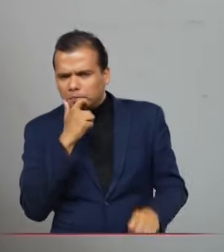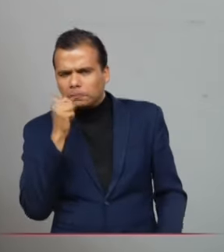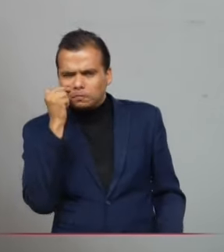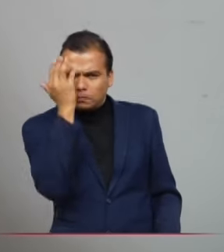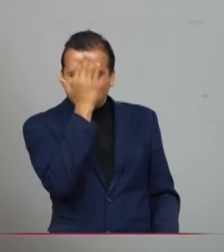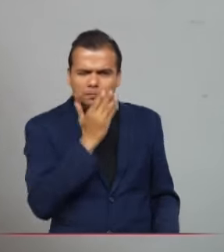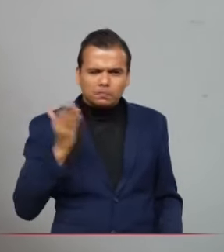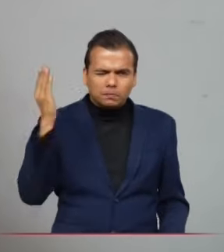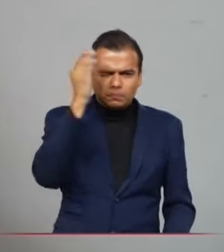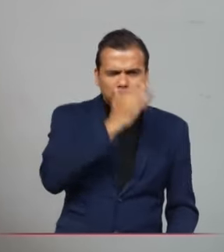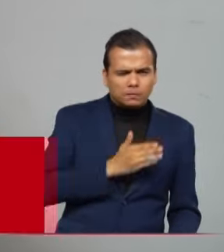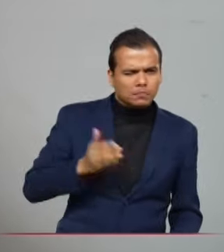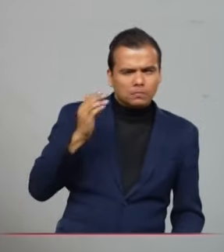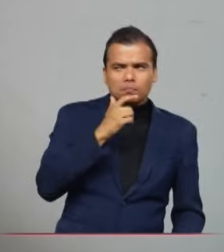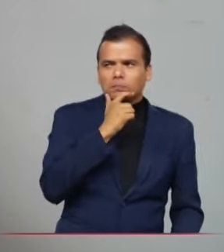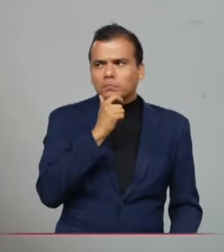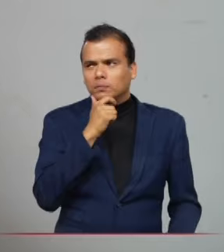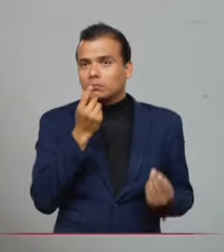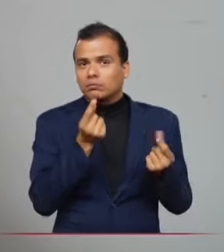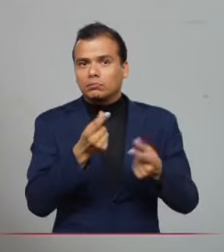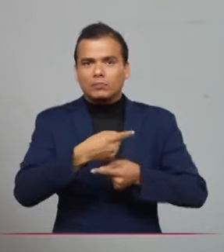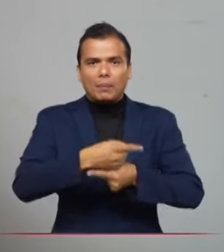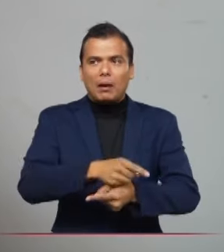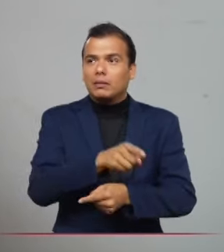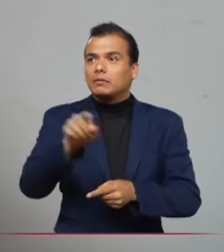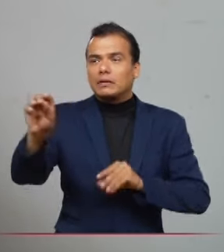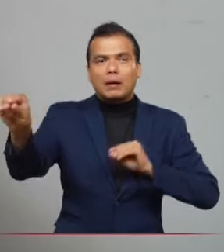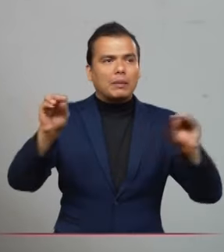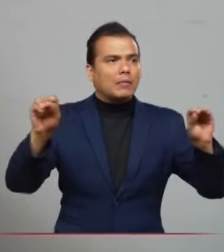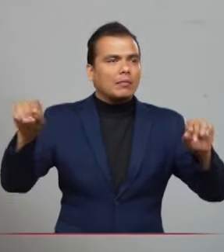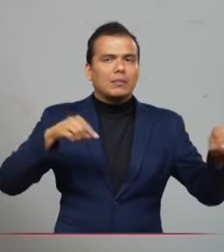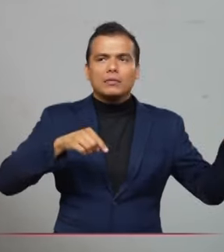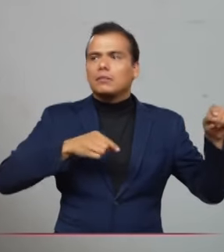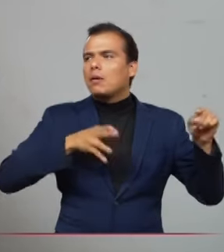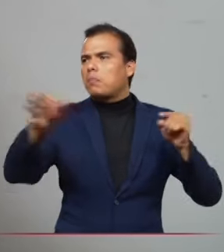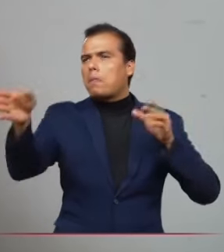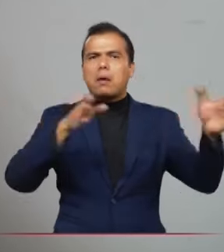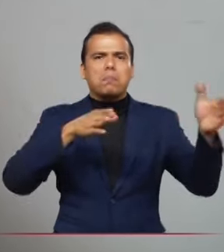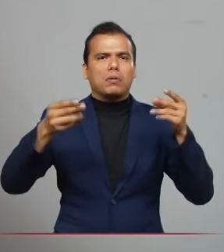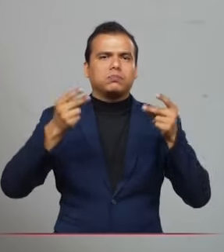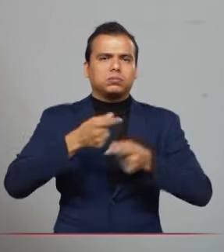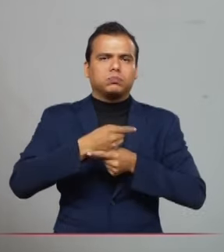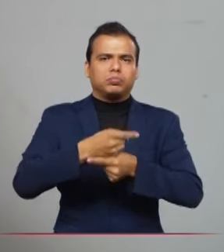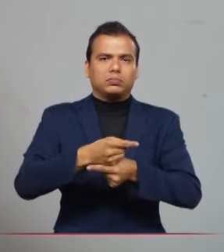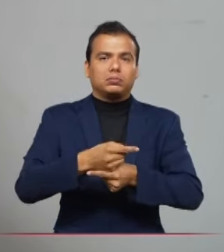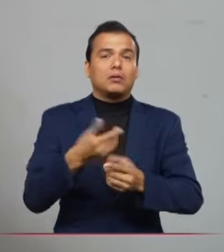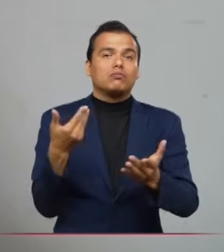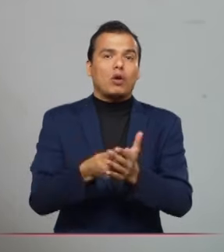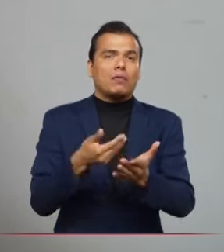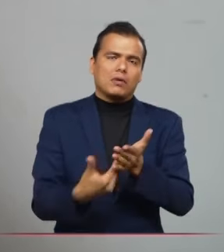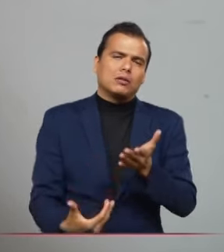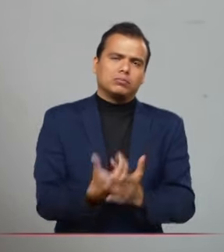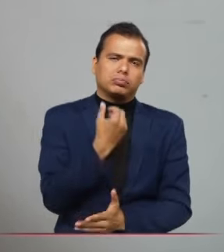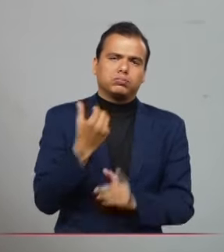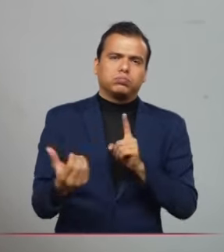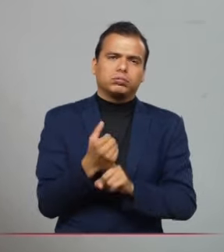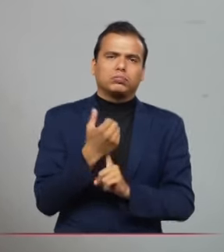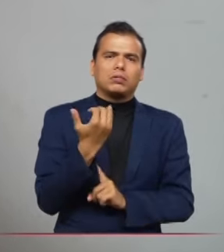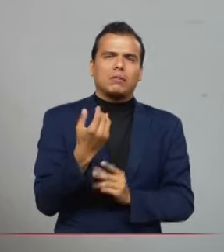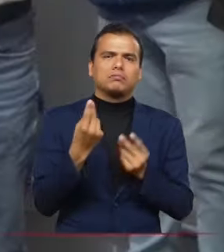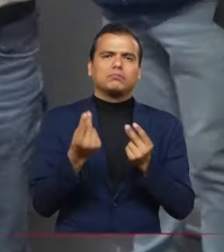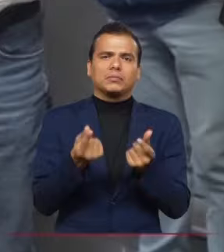mayor rapidez en la reacción de las autoridades, una mayor pertinencia en el recaudo probatorio frente a los